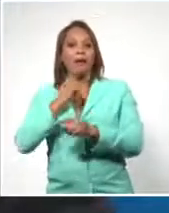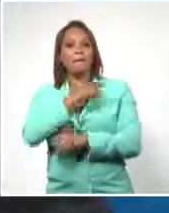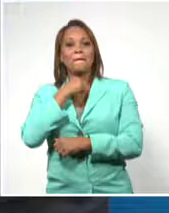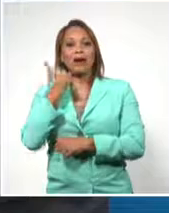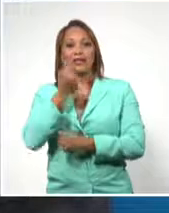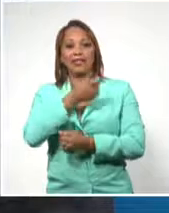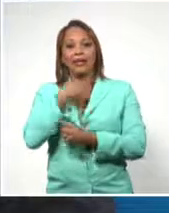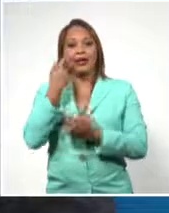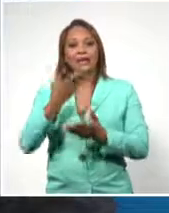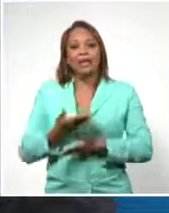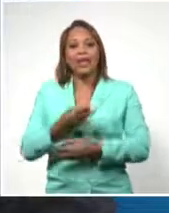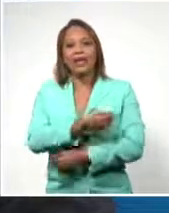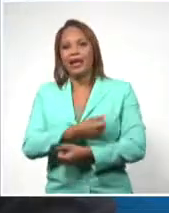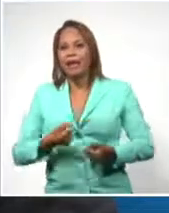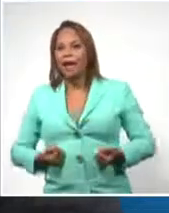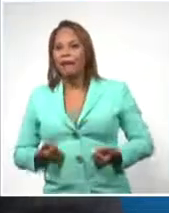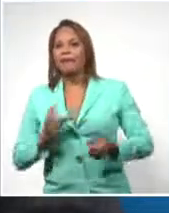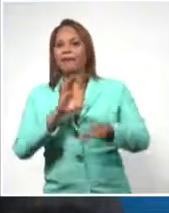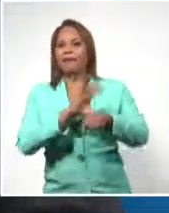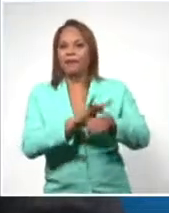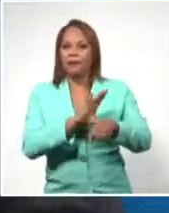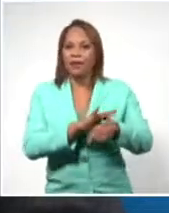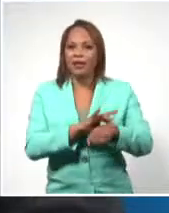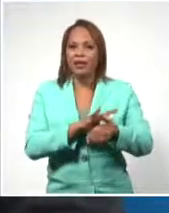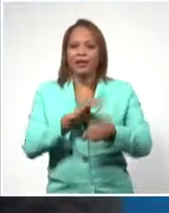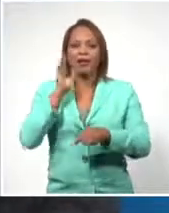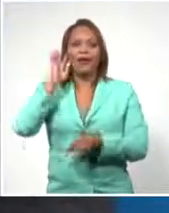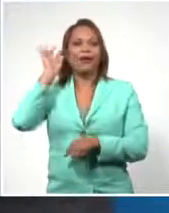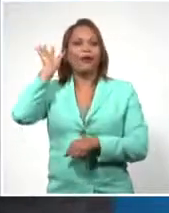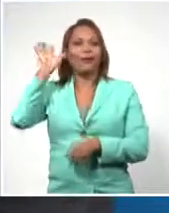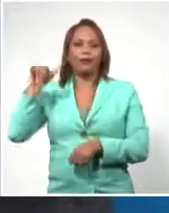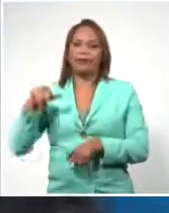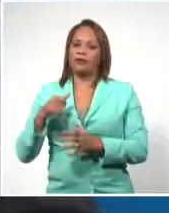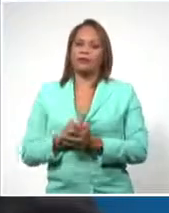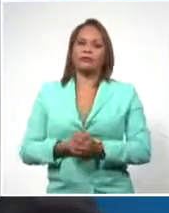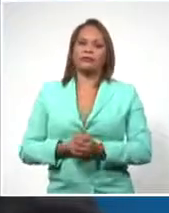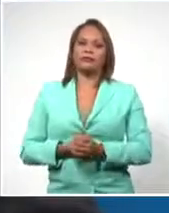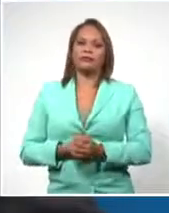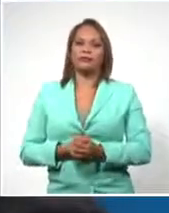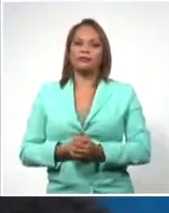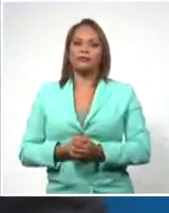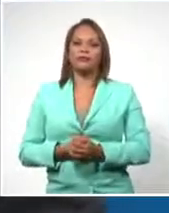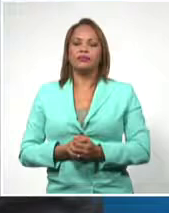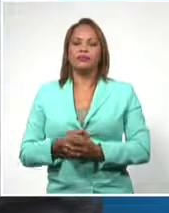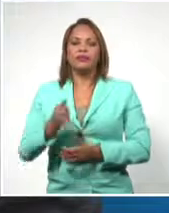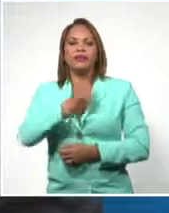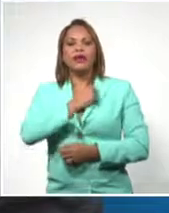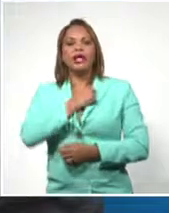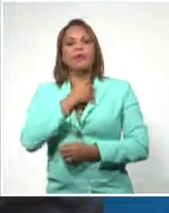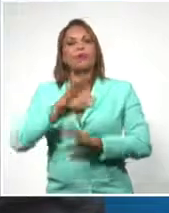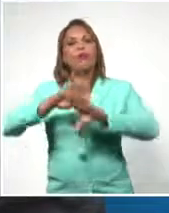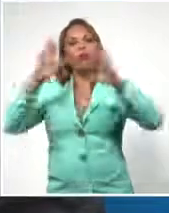hambre, las enfermedades, la ignorancia. Merecemos un mundo